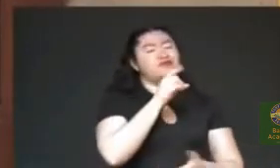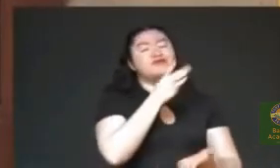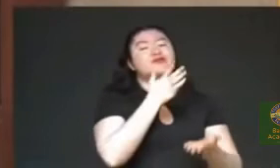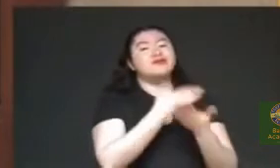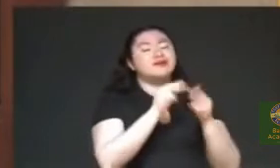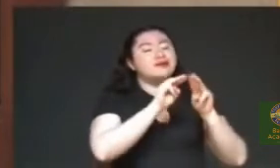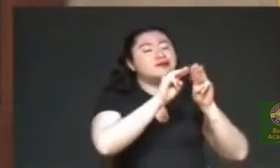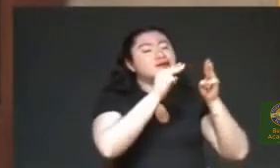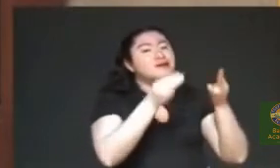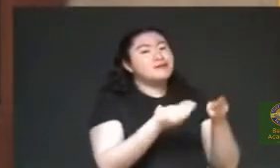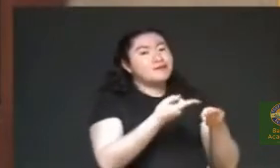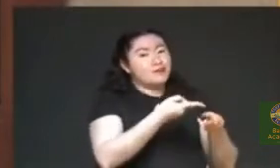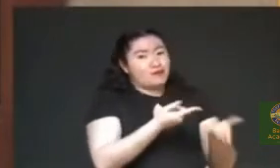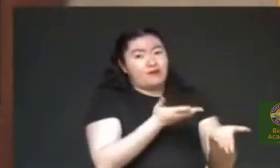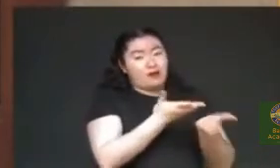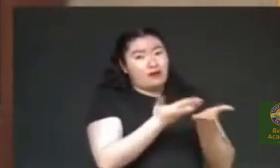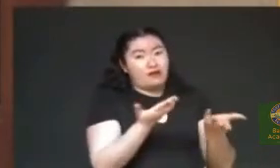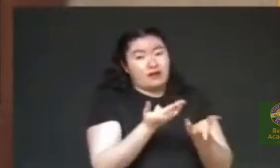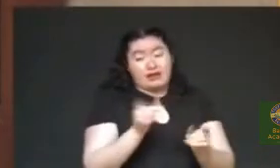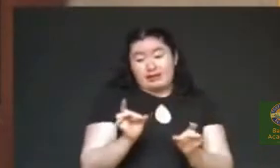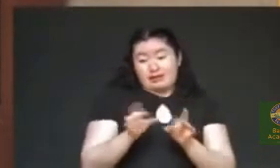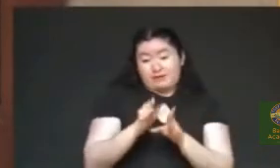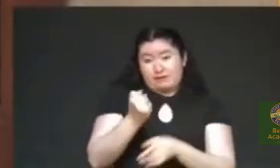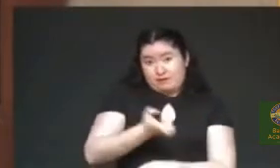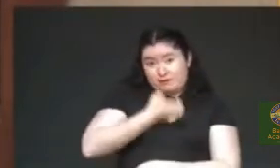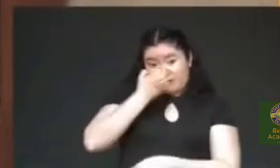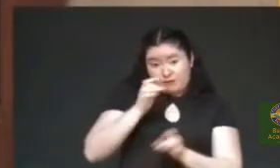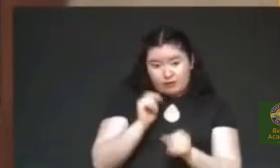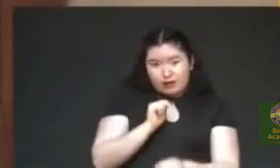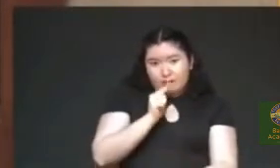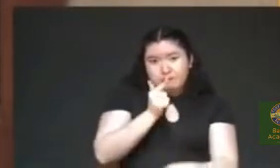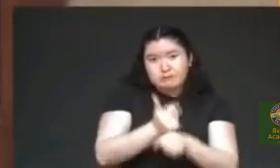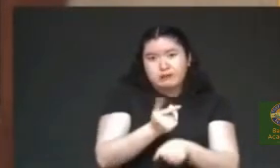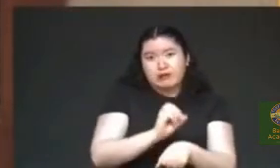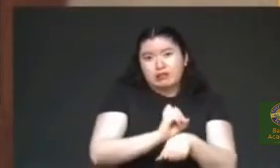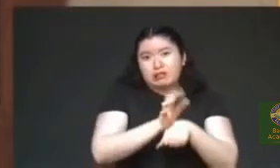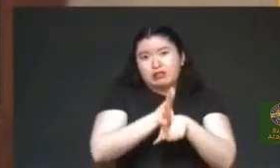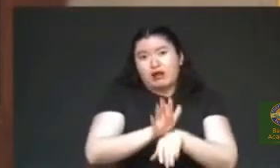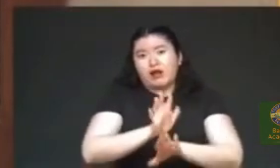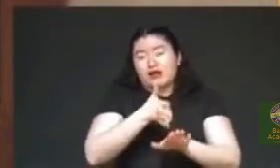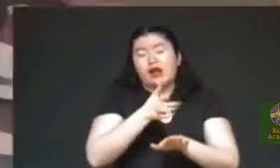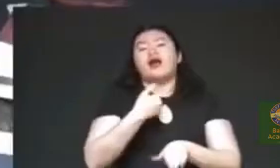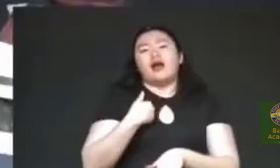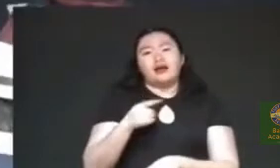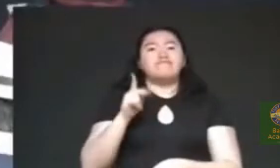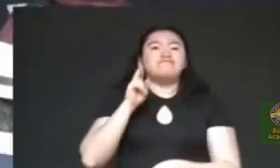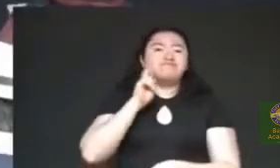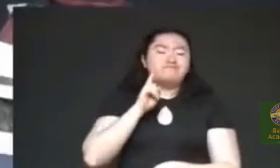el protocolo epidemiológico que tenga que hacerse a través de las pruebas. Sobre la